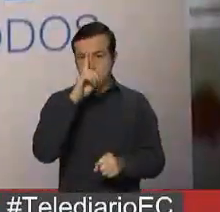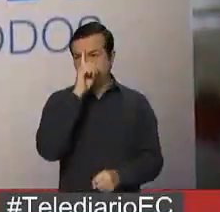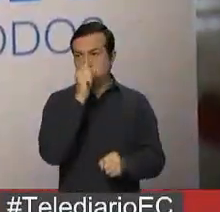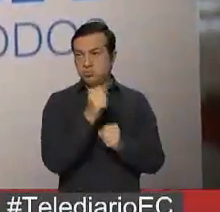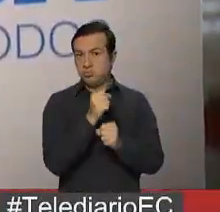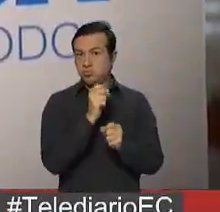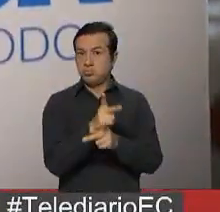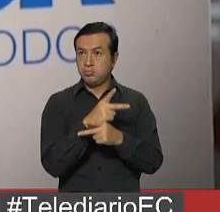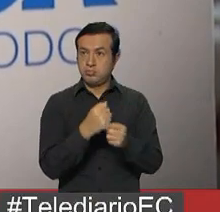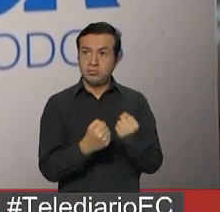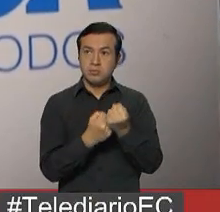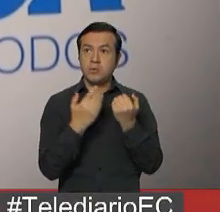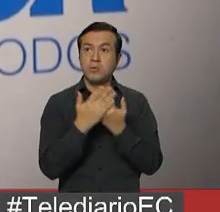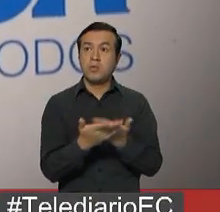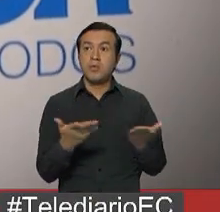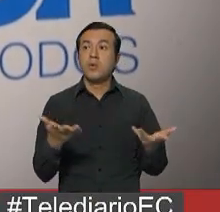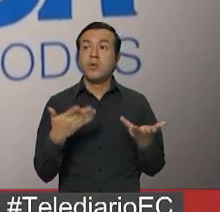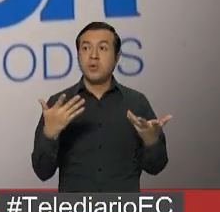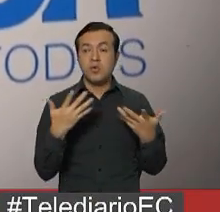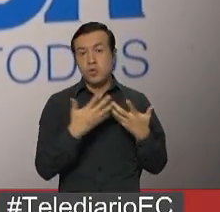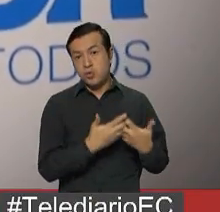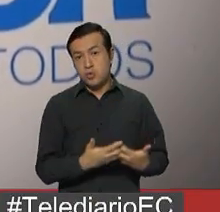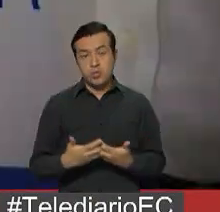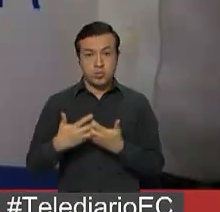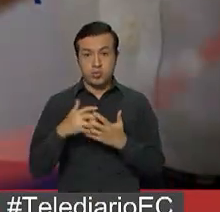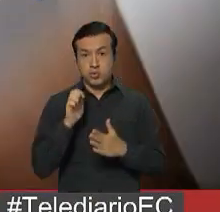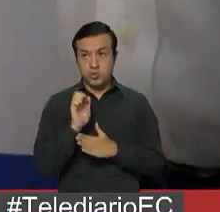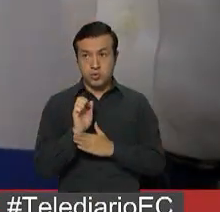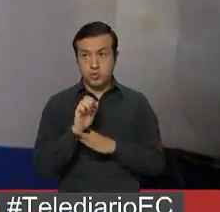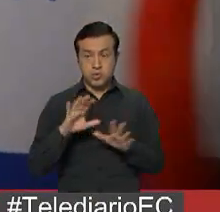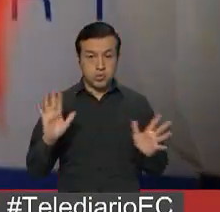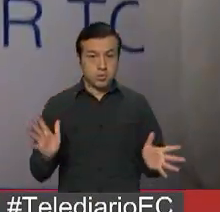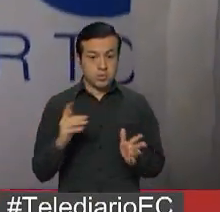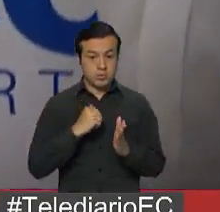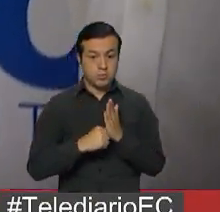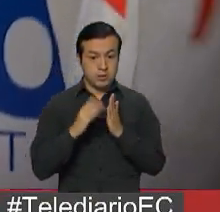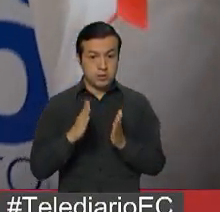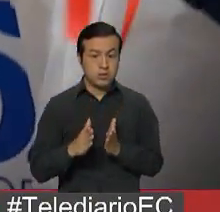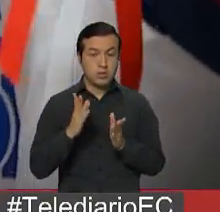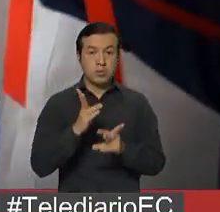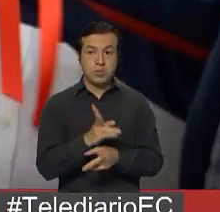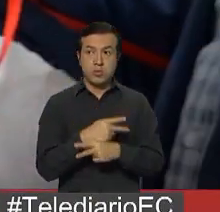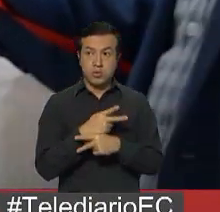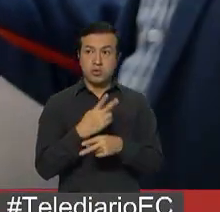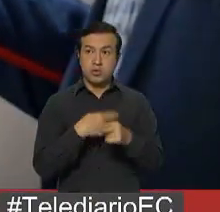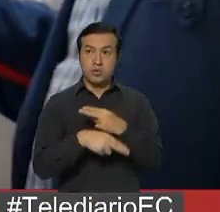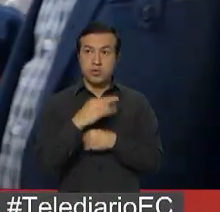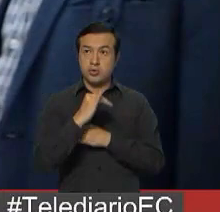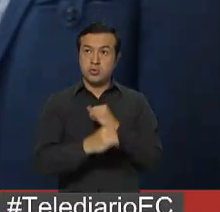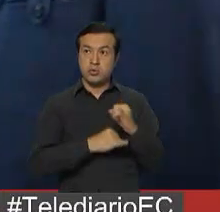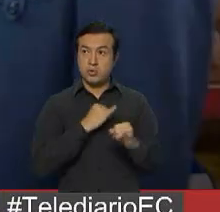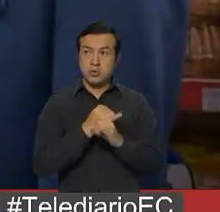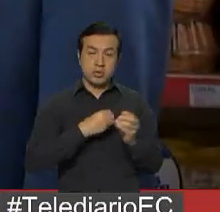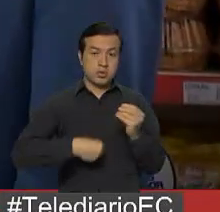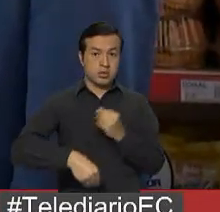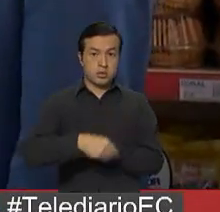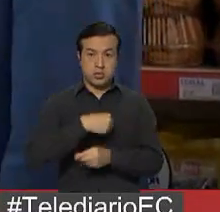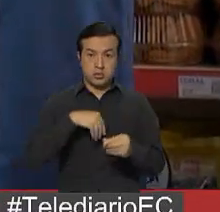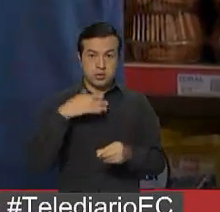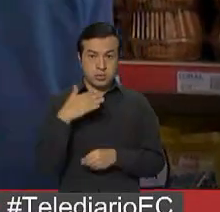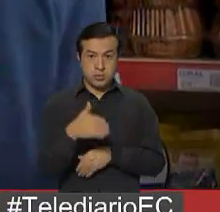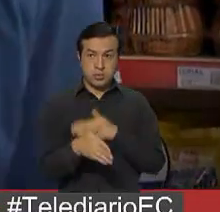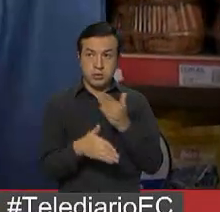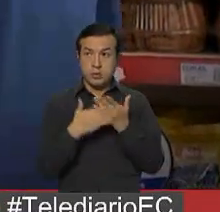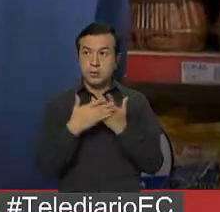apoyados a través de la campaña juntos de ecuador que impulsa el ministerio de producción comercio exterior inversiones y pesca